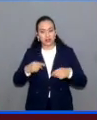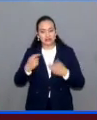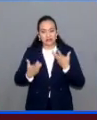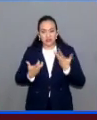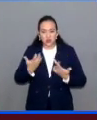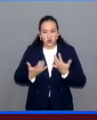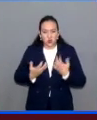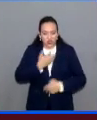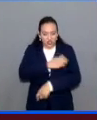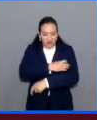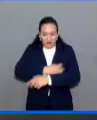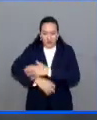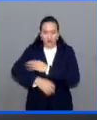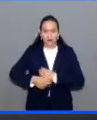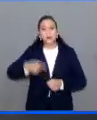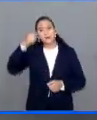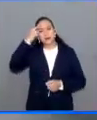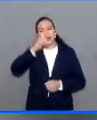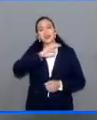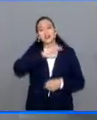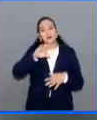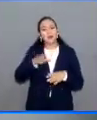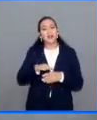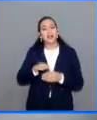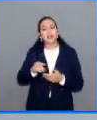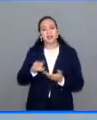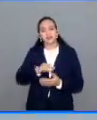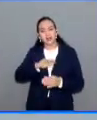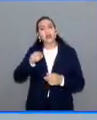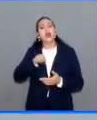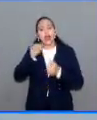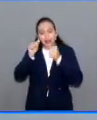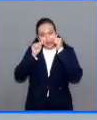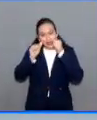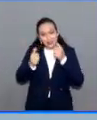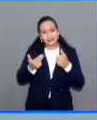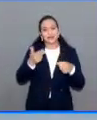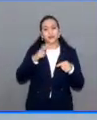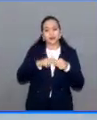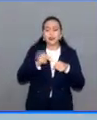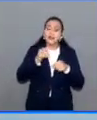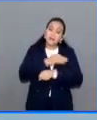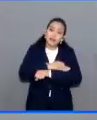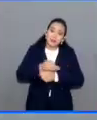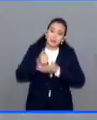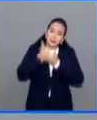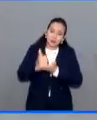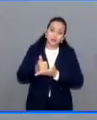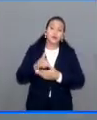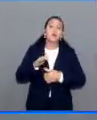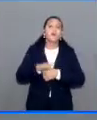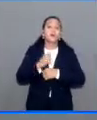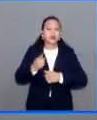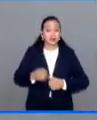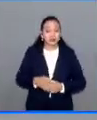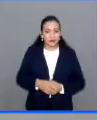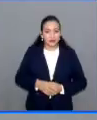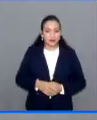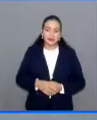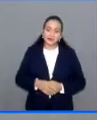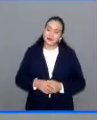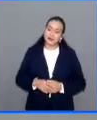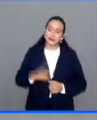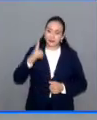para que puedan movilizarse en la atención de sus familiares, tras lo cual se hará un censo para determinar el apoyo